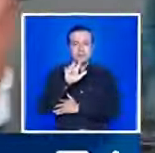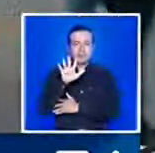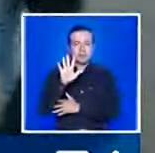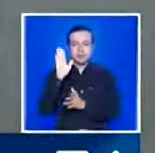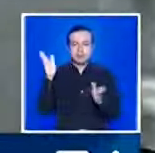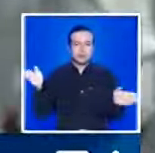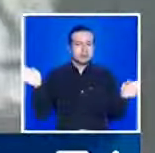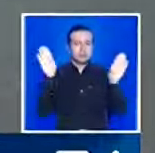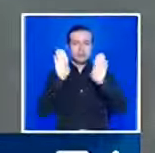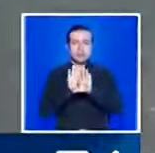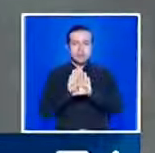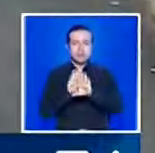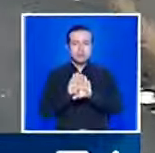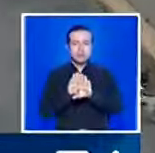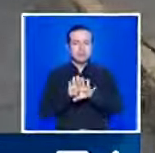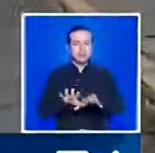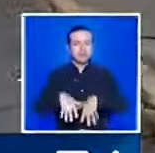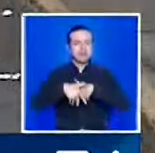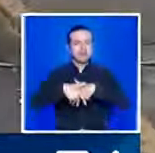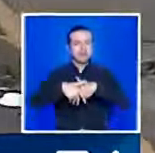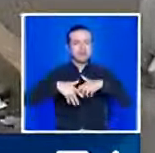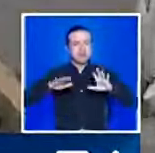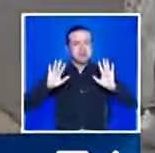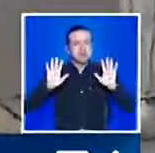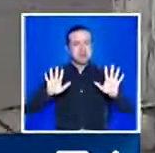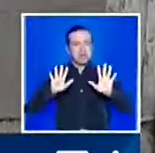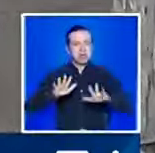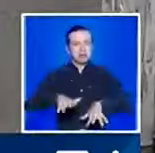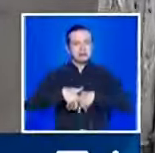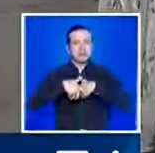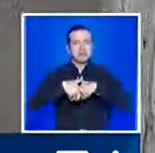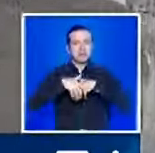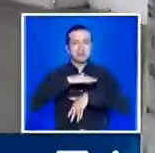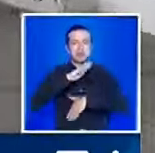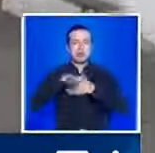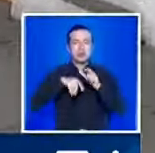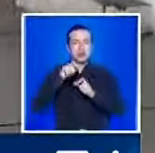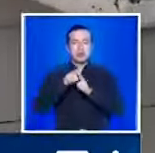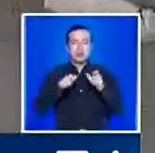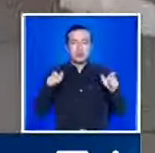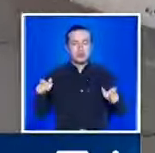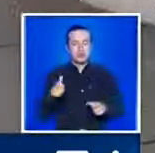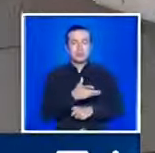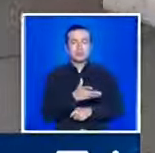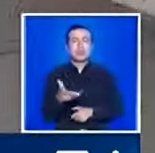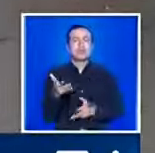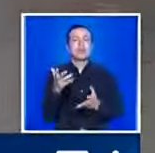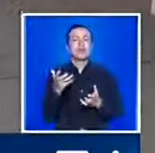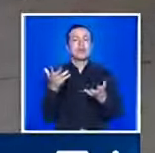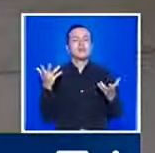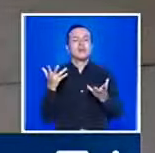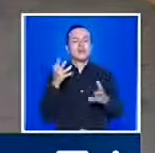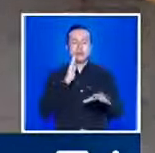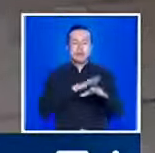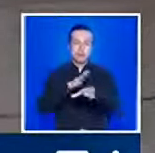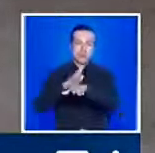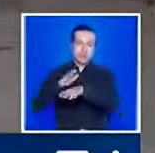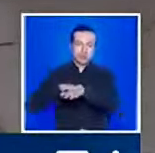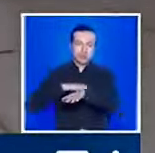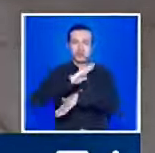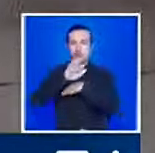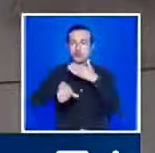cerrar, vamos a hacer un plantón con toda la gente, y lo que queremos es que las autoridades, todos. Sí, toda